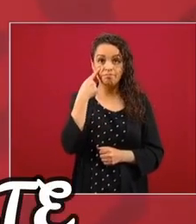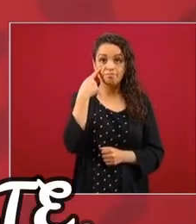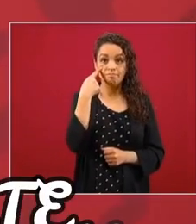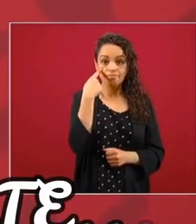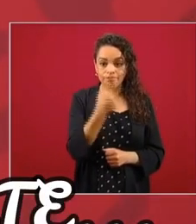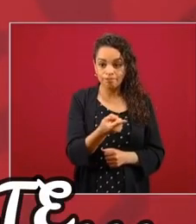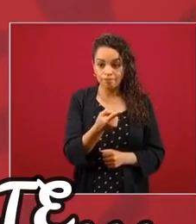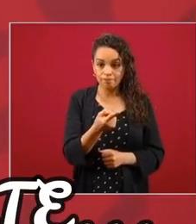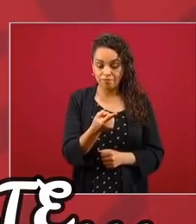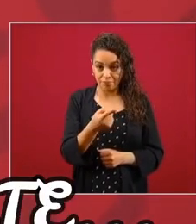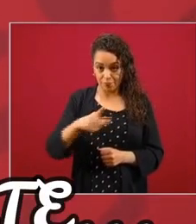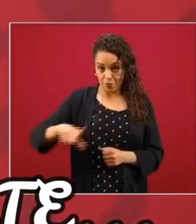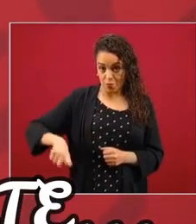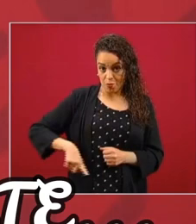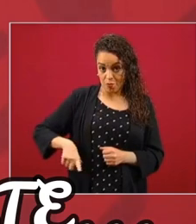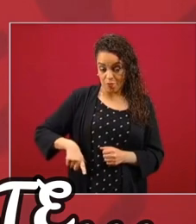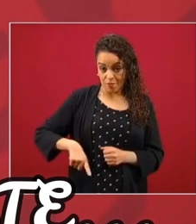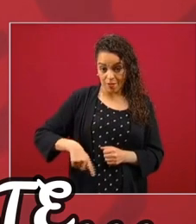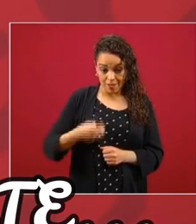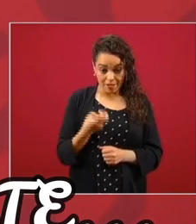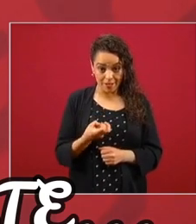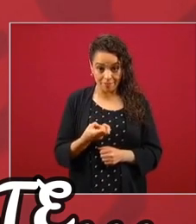en este gobierno los compromisos se cumplen.